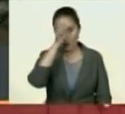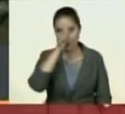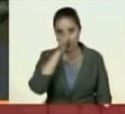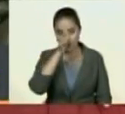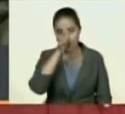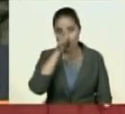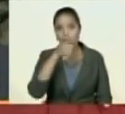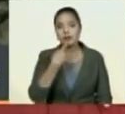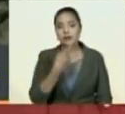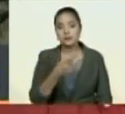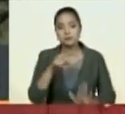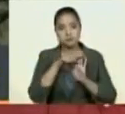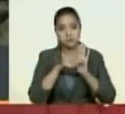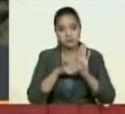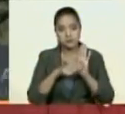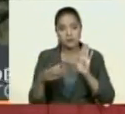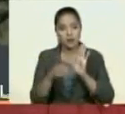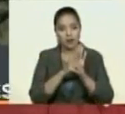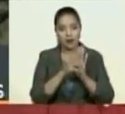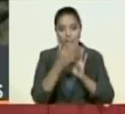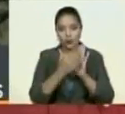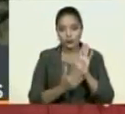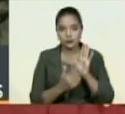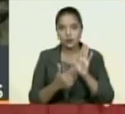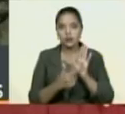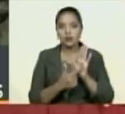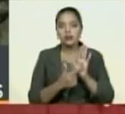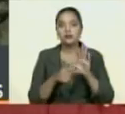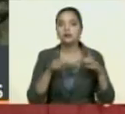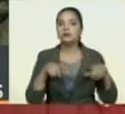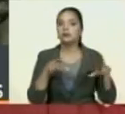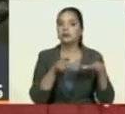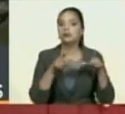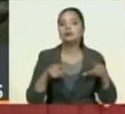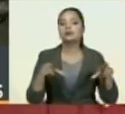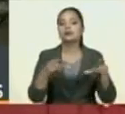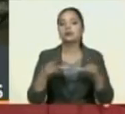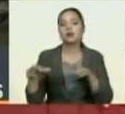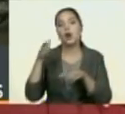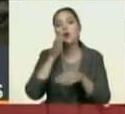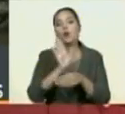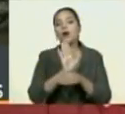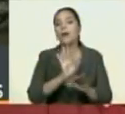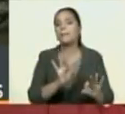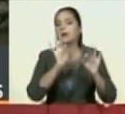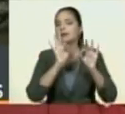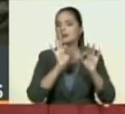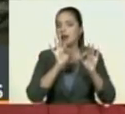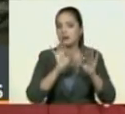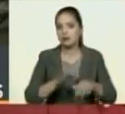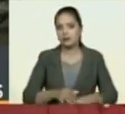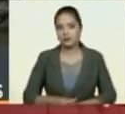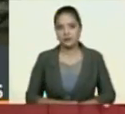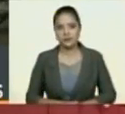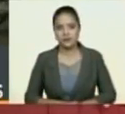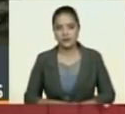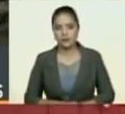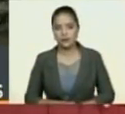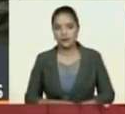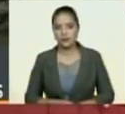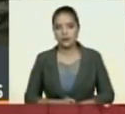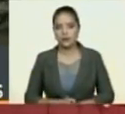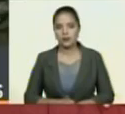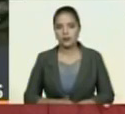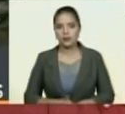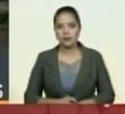que establece también las zonas de protección especial temporal, pero